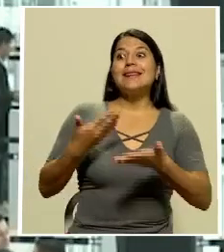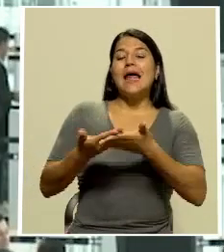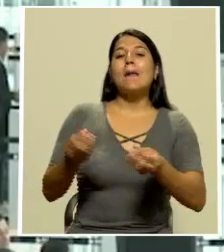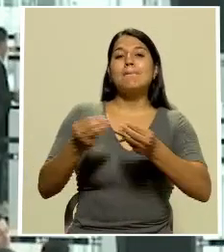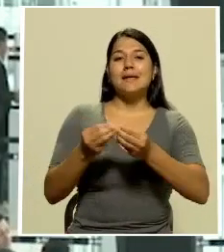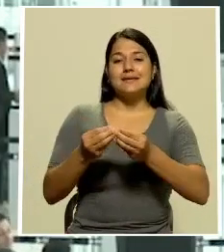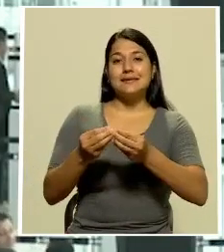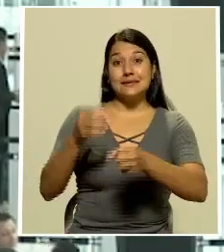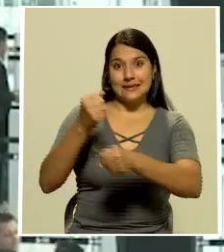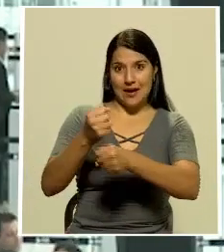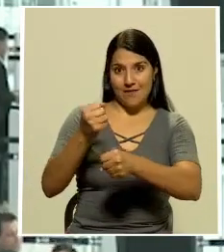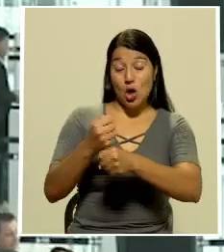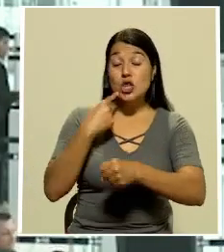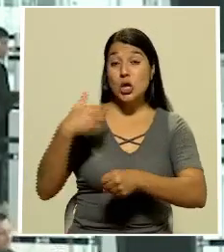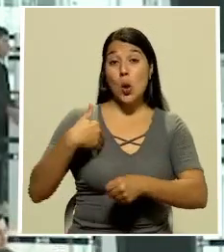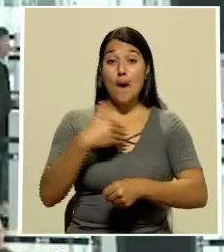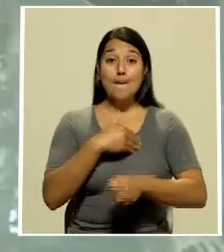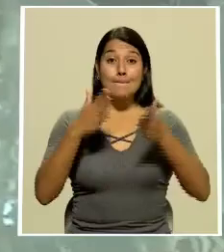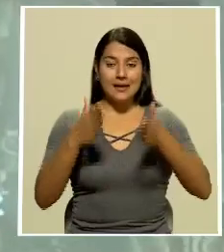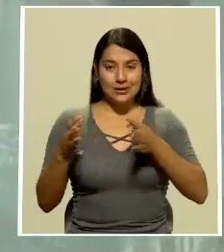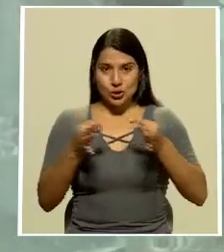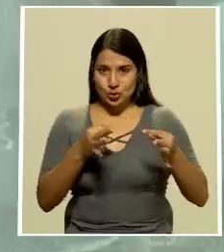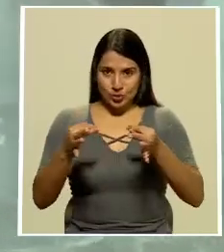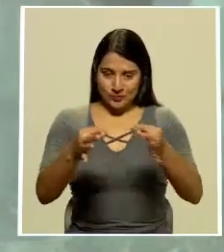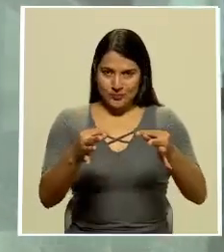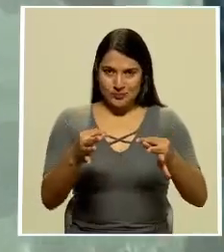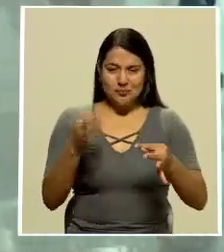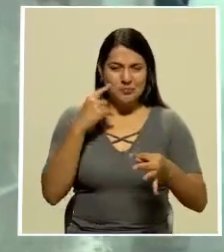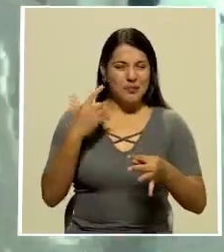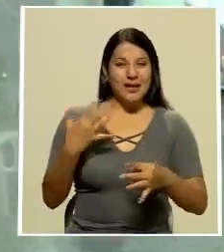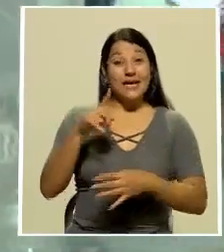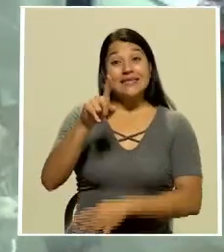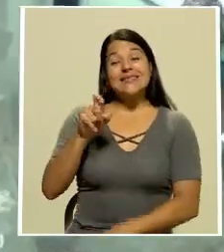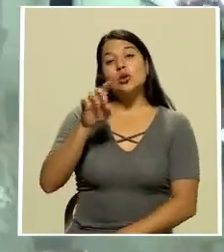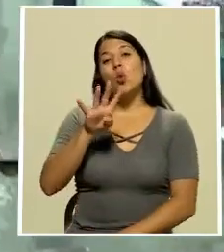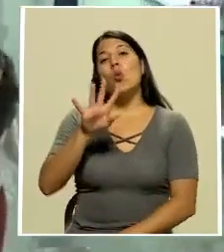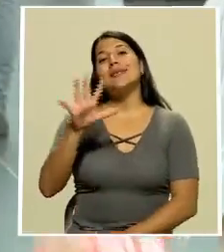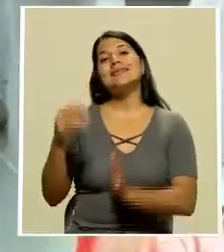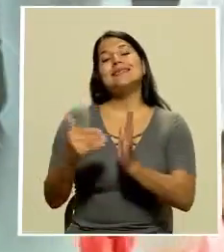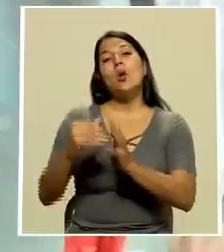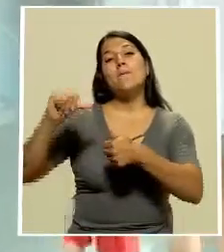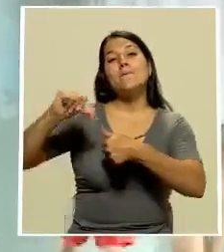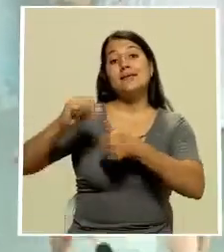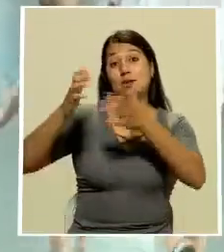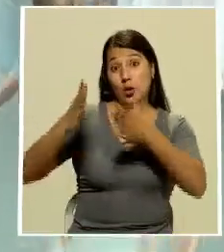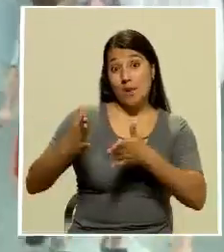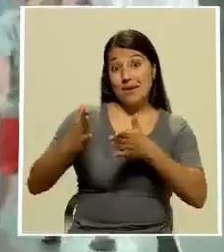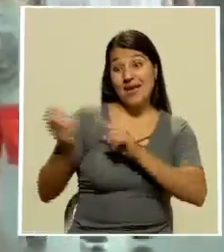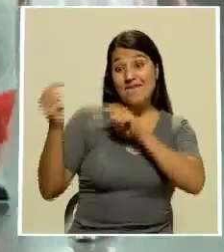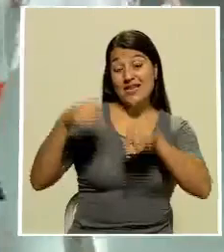Turismo Gustavo Segura. El jerarca manifestó que la idea es que los 145.000 centroamericanos que nos visitaron